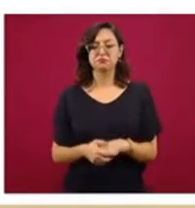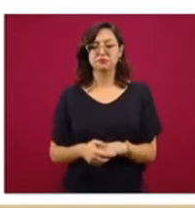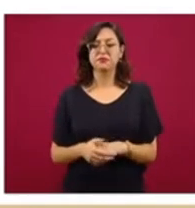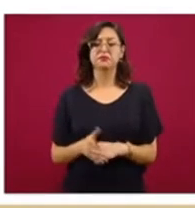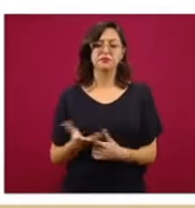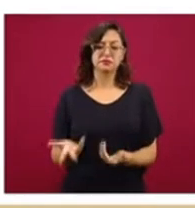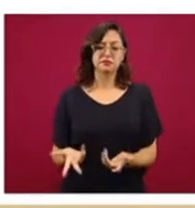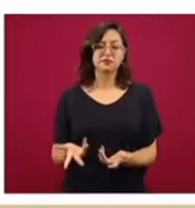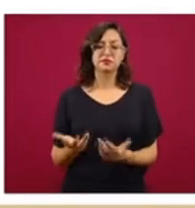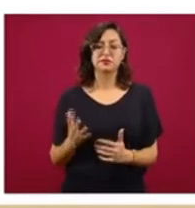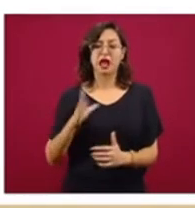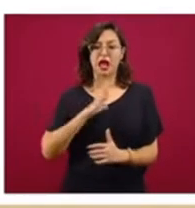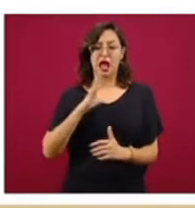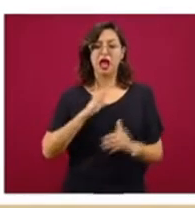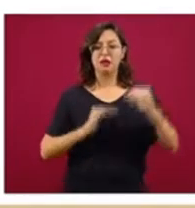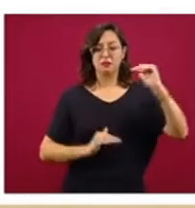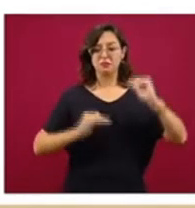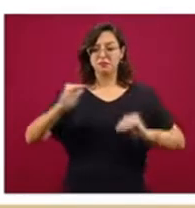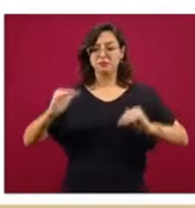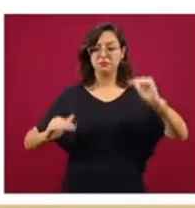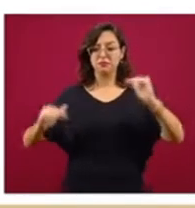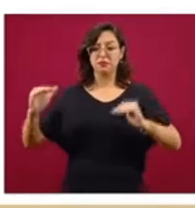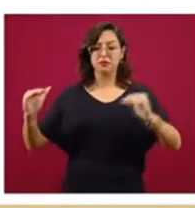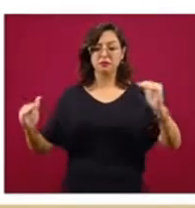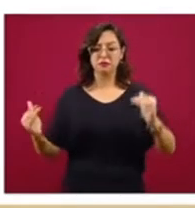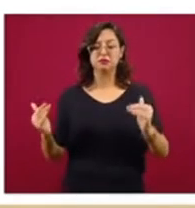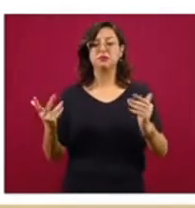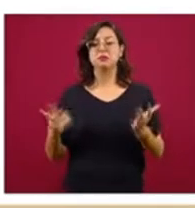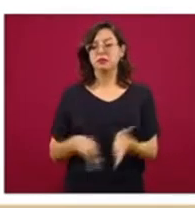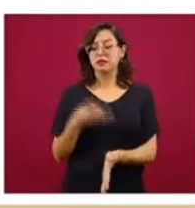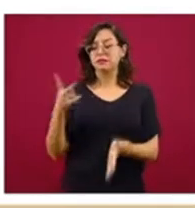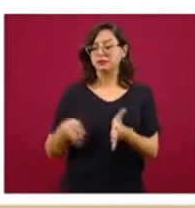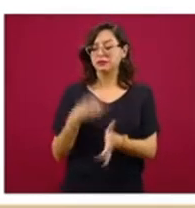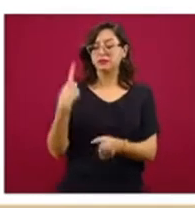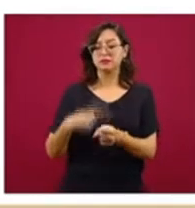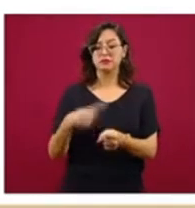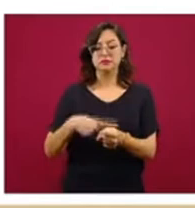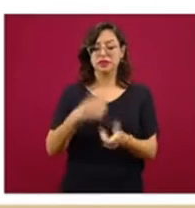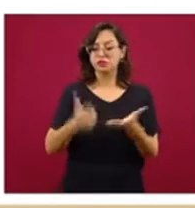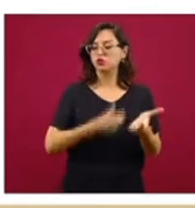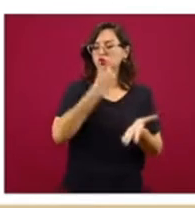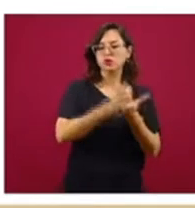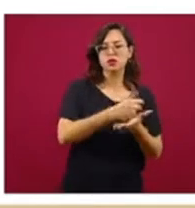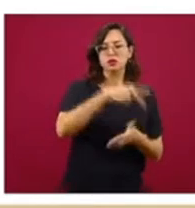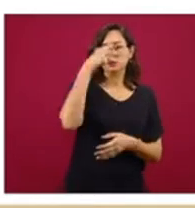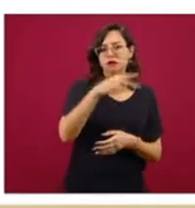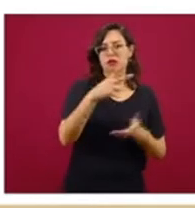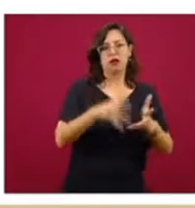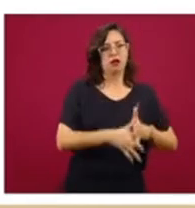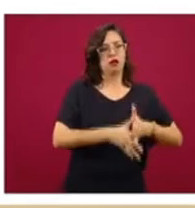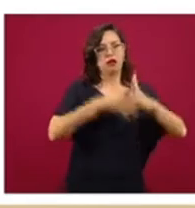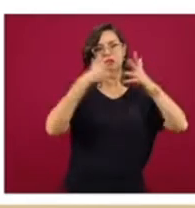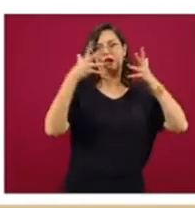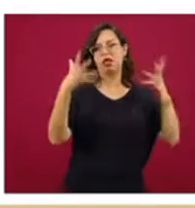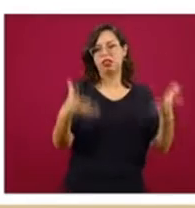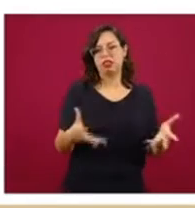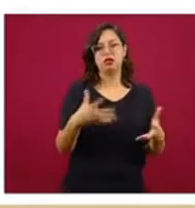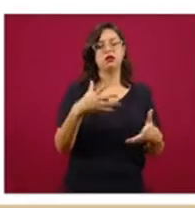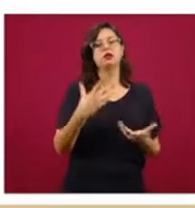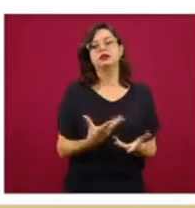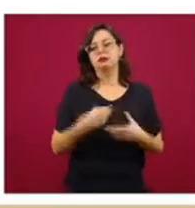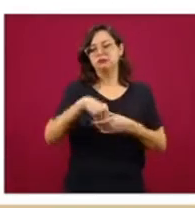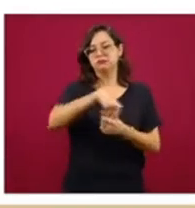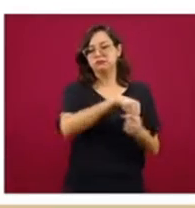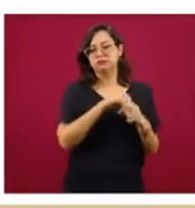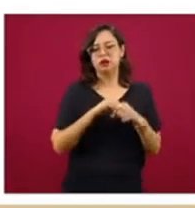una variación importante en los primeros lugares de ocurrencia, excepto la Ciudad de México, que por su tamaño se ha mantenido siempre como